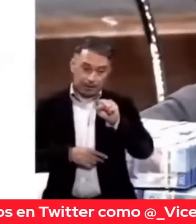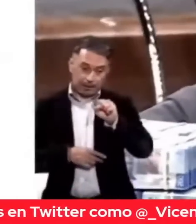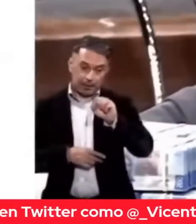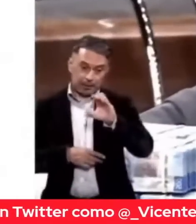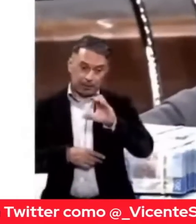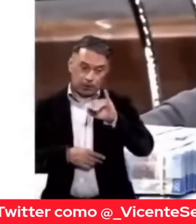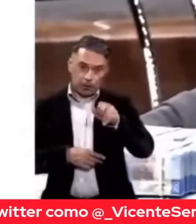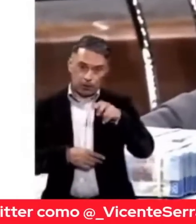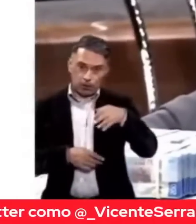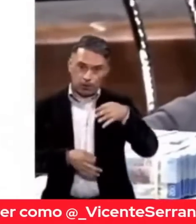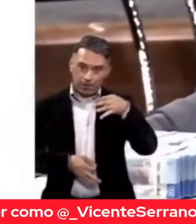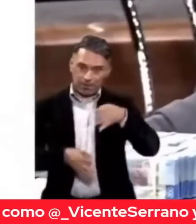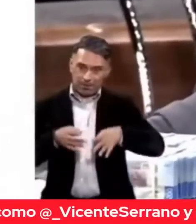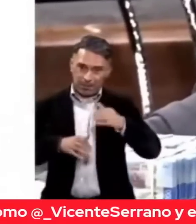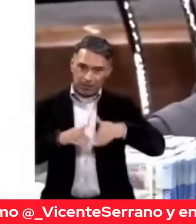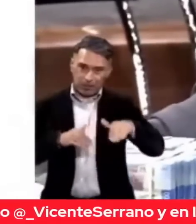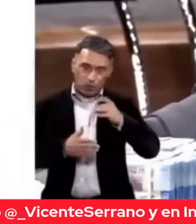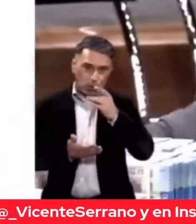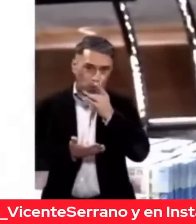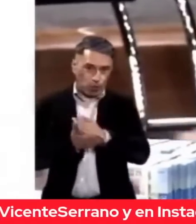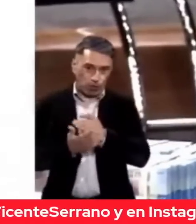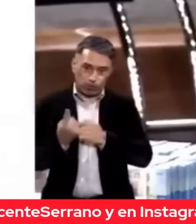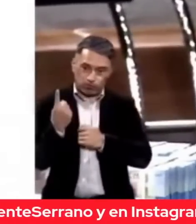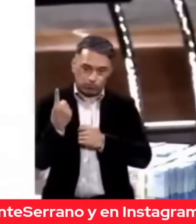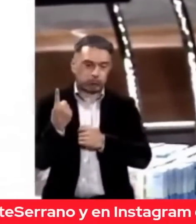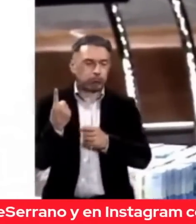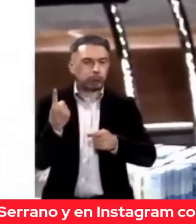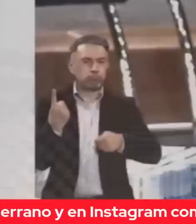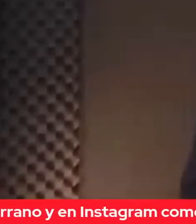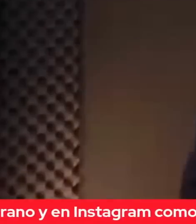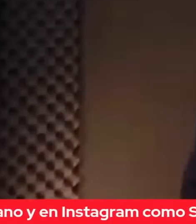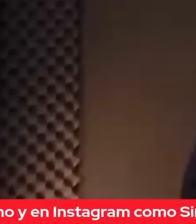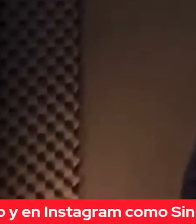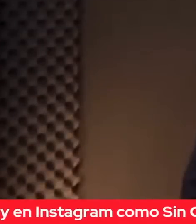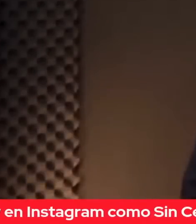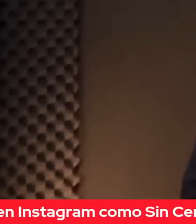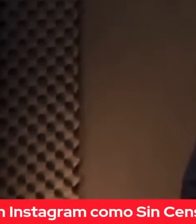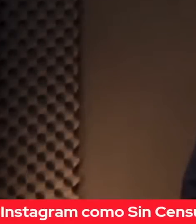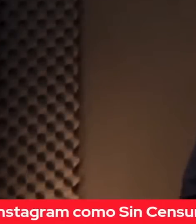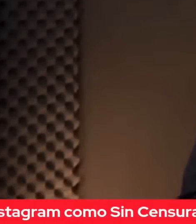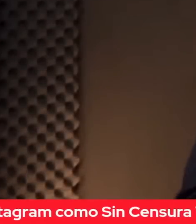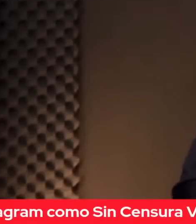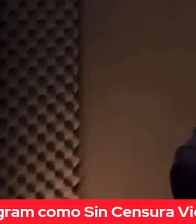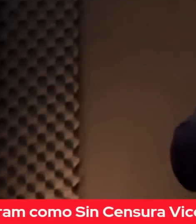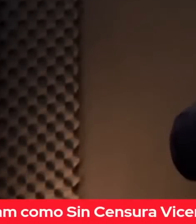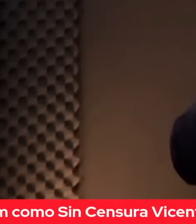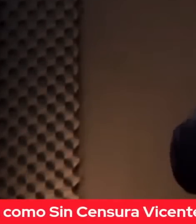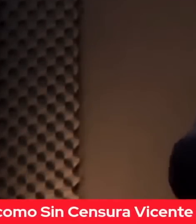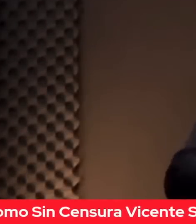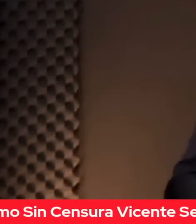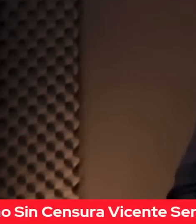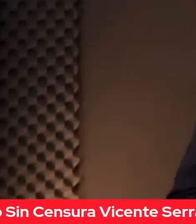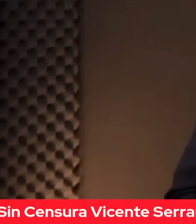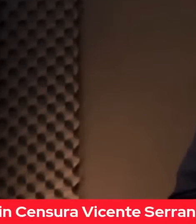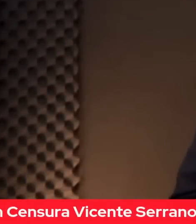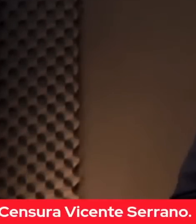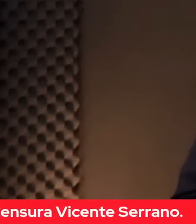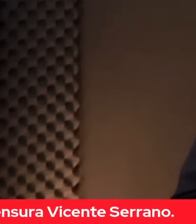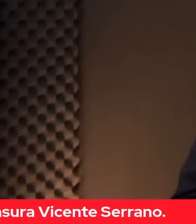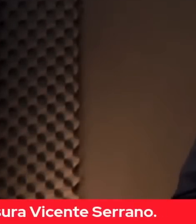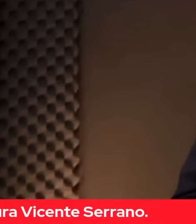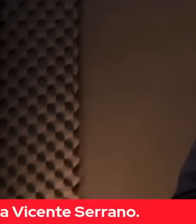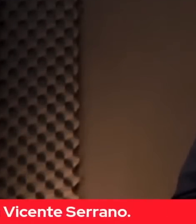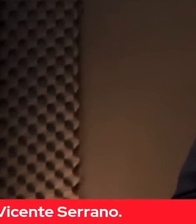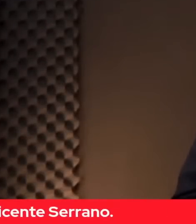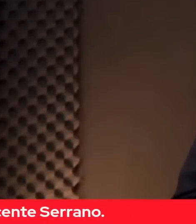bueno, Lorenzo Córdoba, exhibido hoy nuevamente en la mañanera como un descarado que conspira